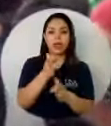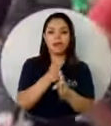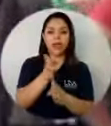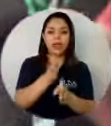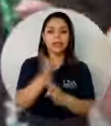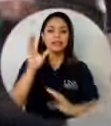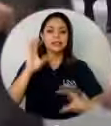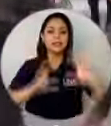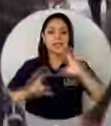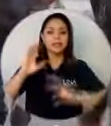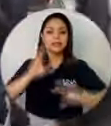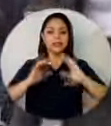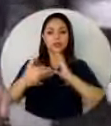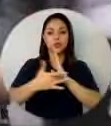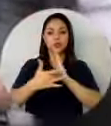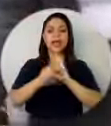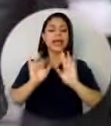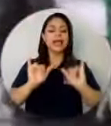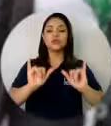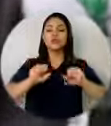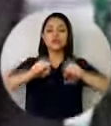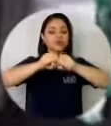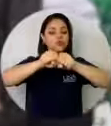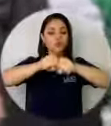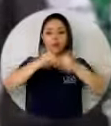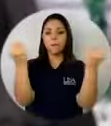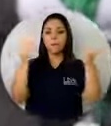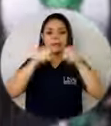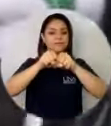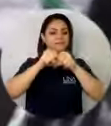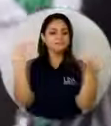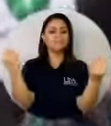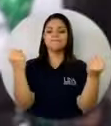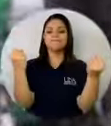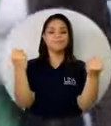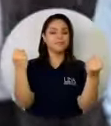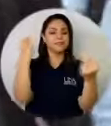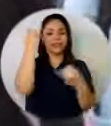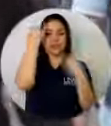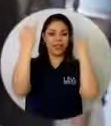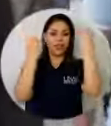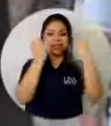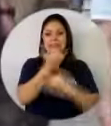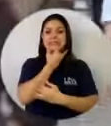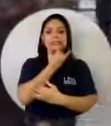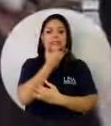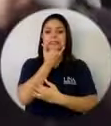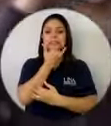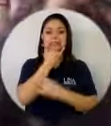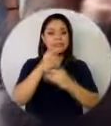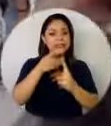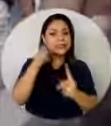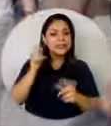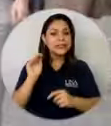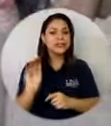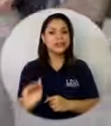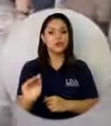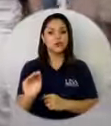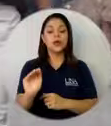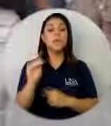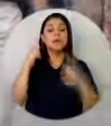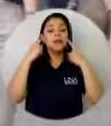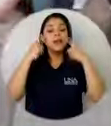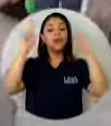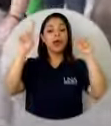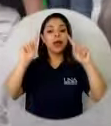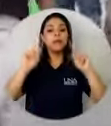tecnología. Entonces, empezar a romper esos roles desde edades tempranas nos puede ayudar a mover también que muchos de